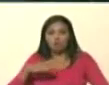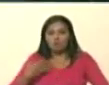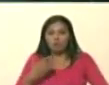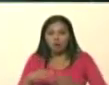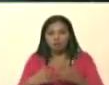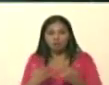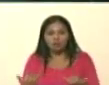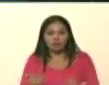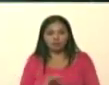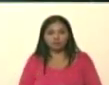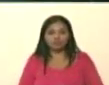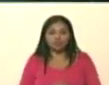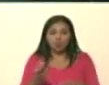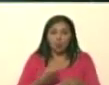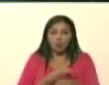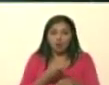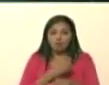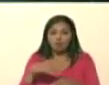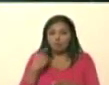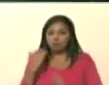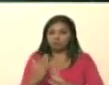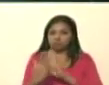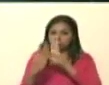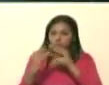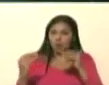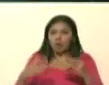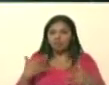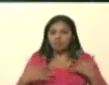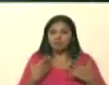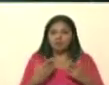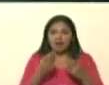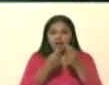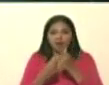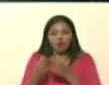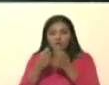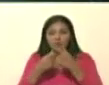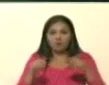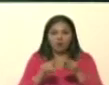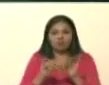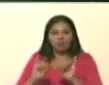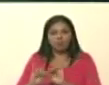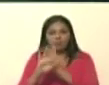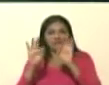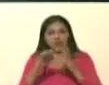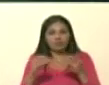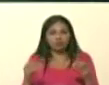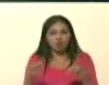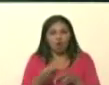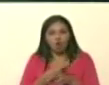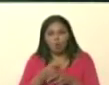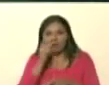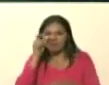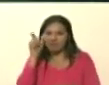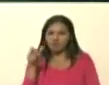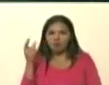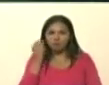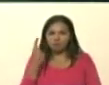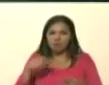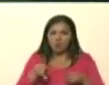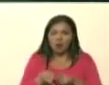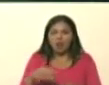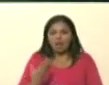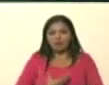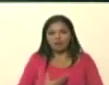los gobernadores están al frente de la actividad económica como nunca ante los gobernadores y gobernadoras se habían involucrado los